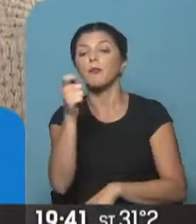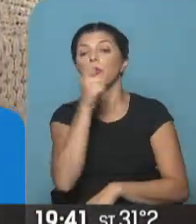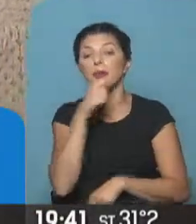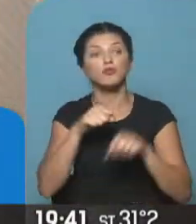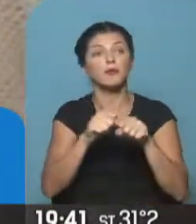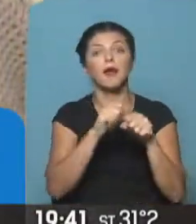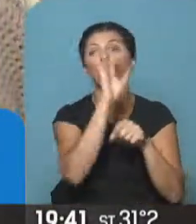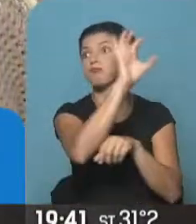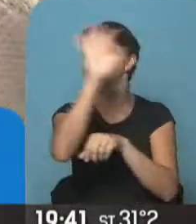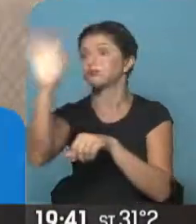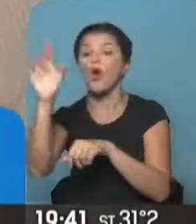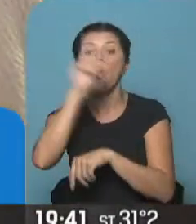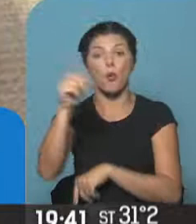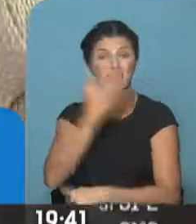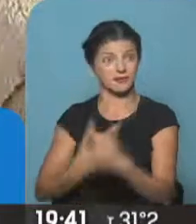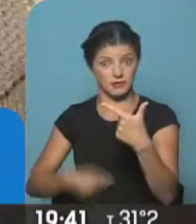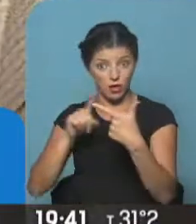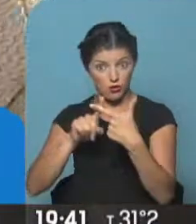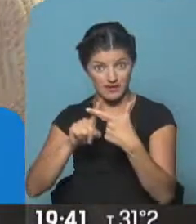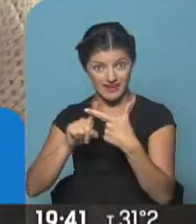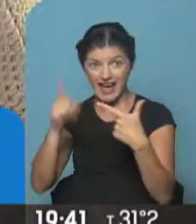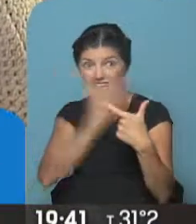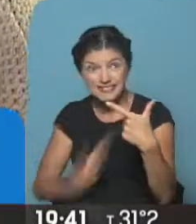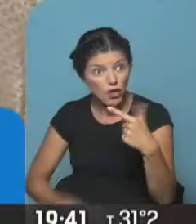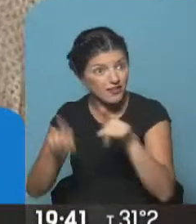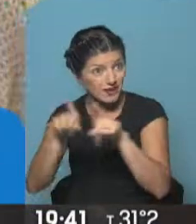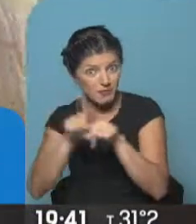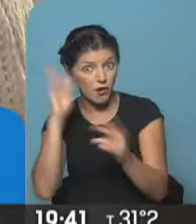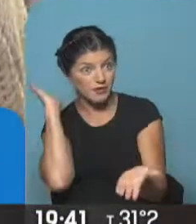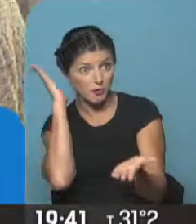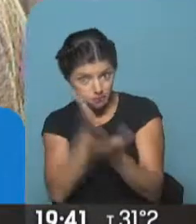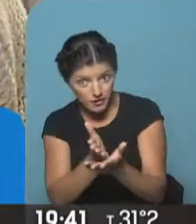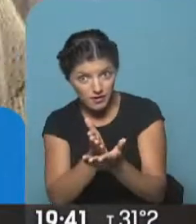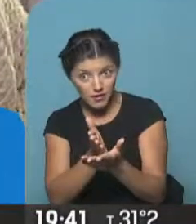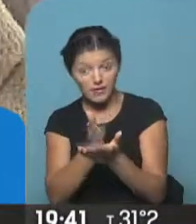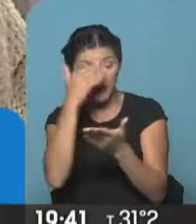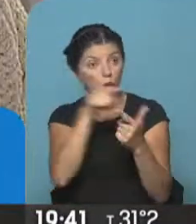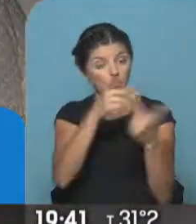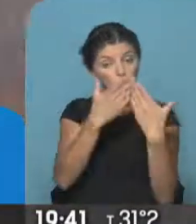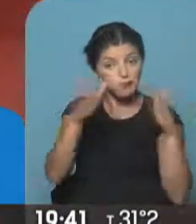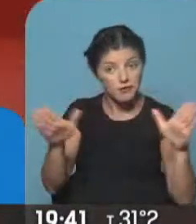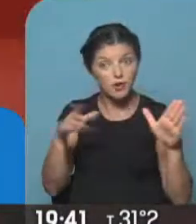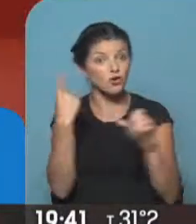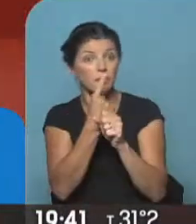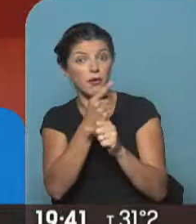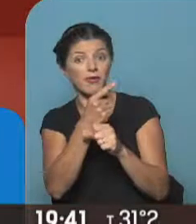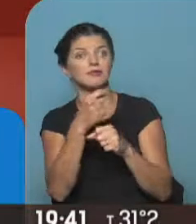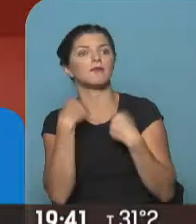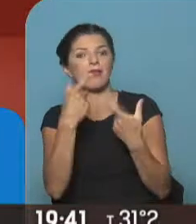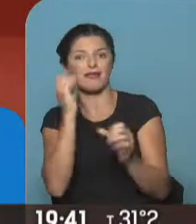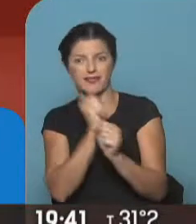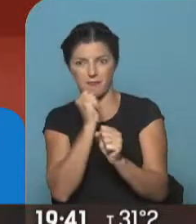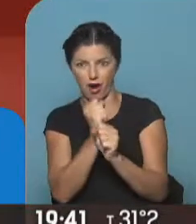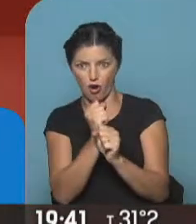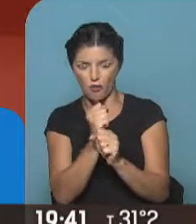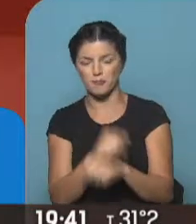No puedes trabajar en el Estado. El Estado mismo, que es el que criminaliza, cuando sale y no te puede dar una posibilidad. Las oportunidades de